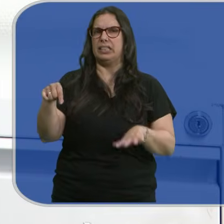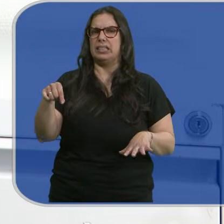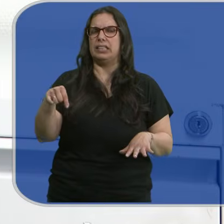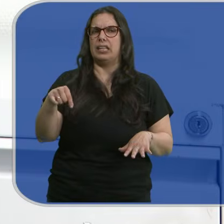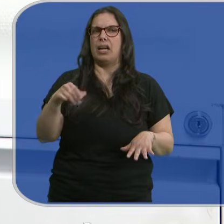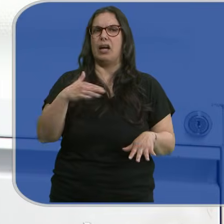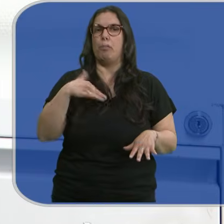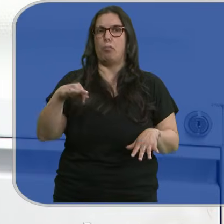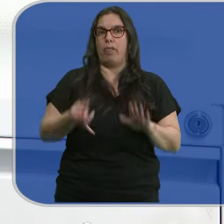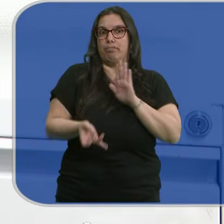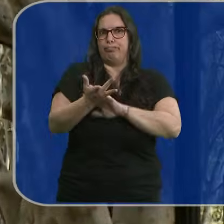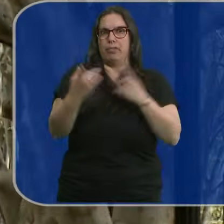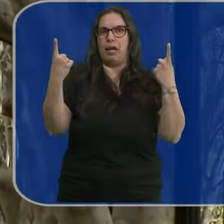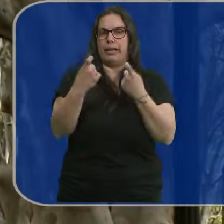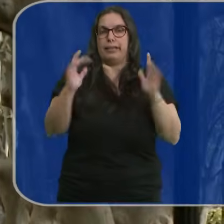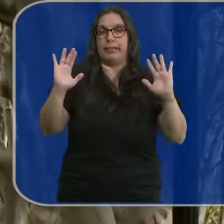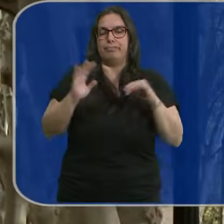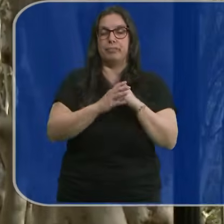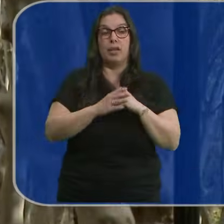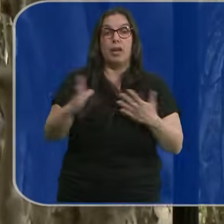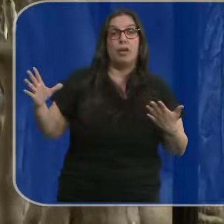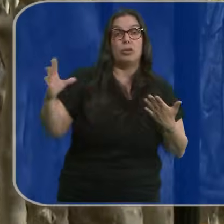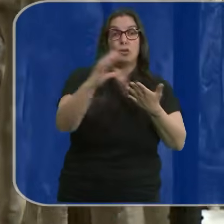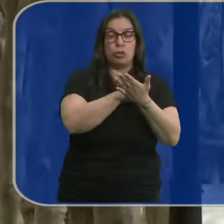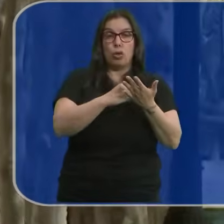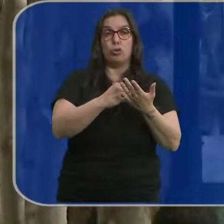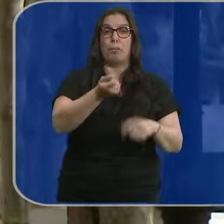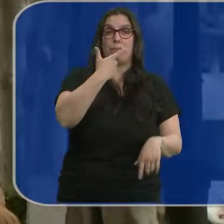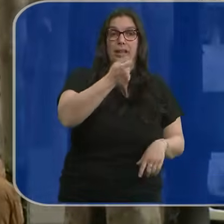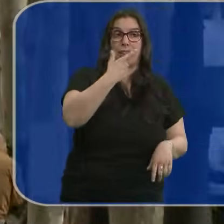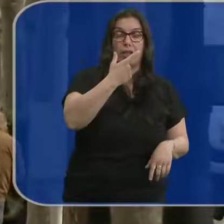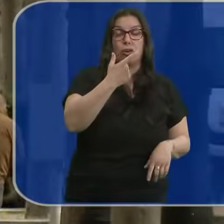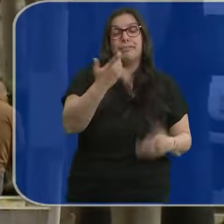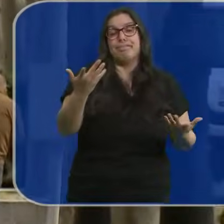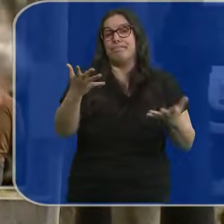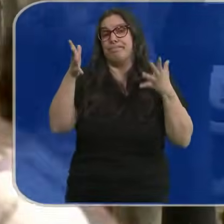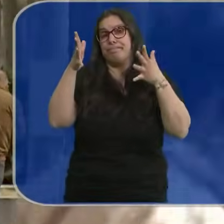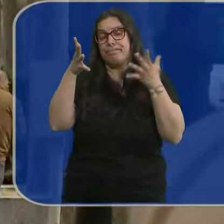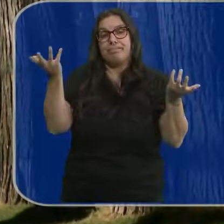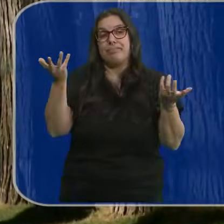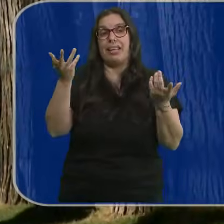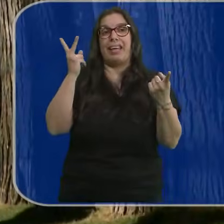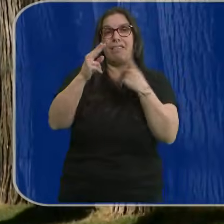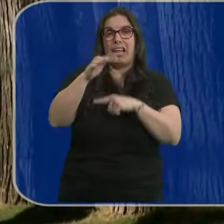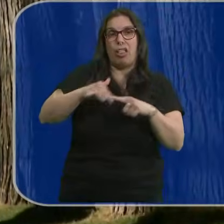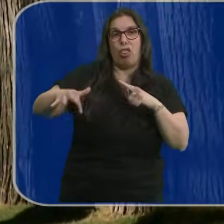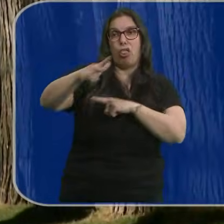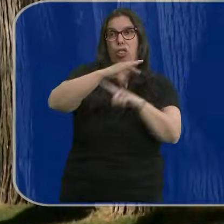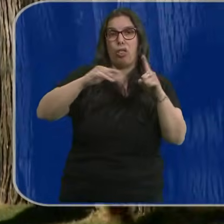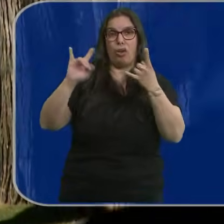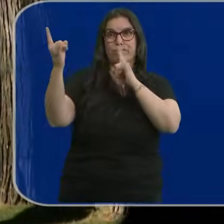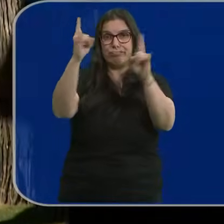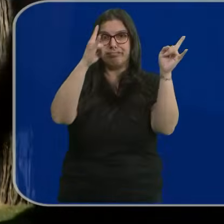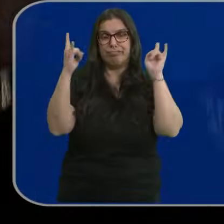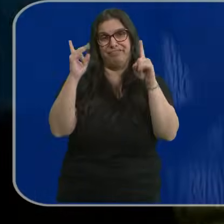se puede hacer uno alérgico al polen. A todos ellos, aparte de la medicación, solo les queda evitar zonas con mucha